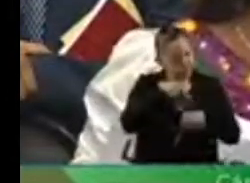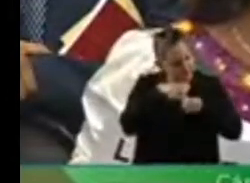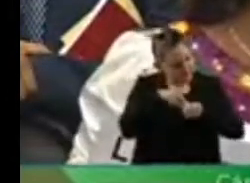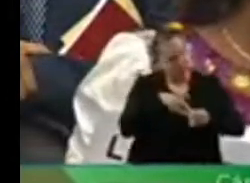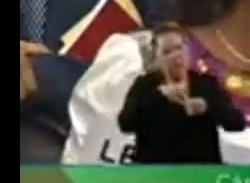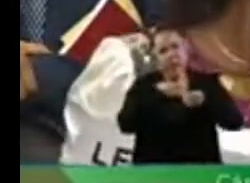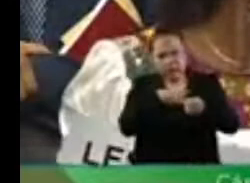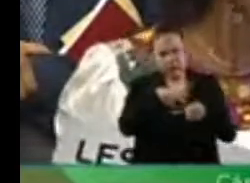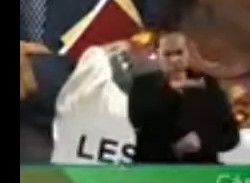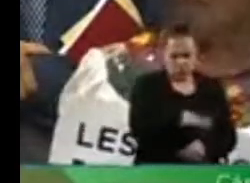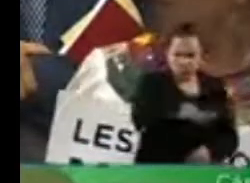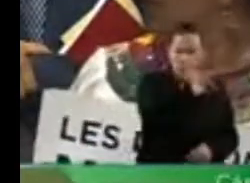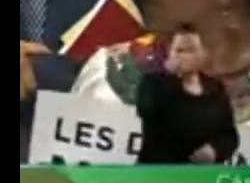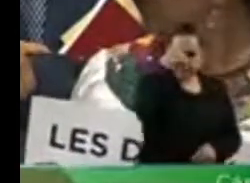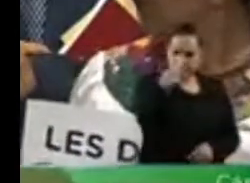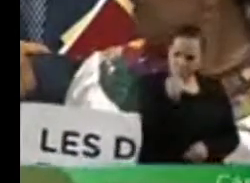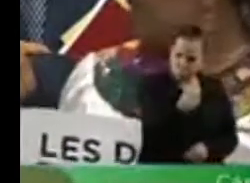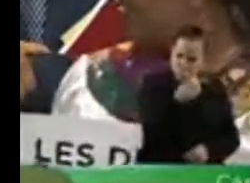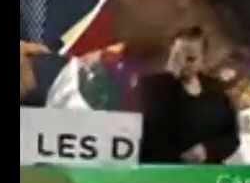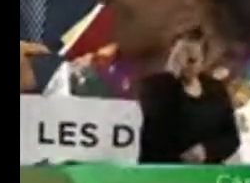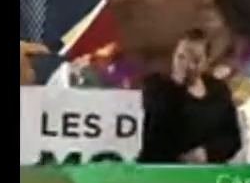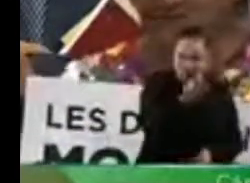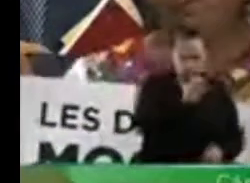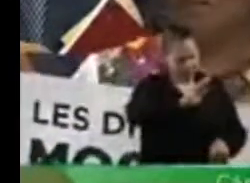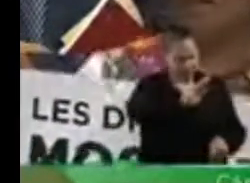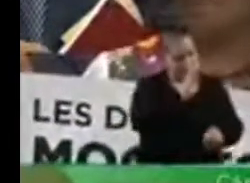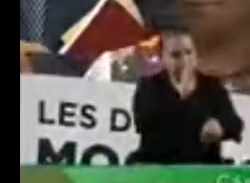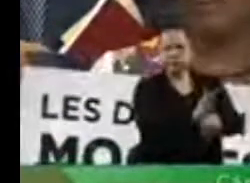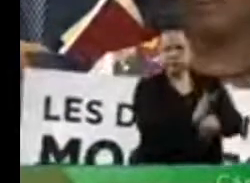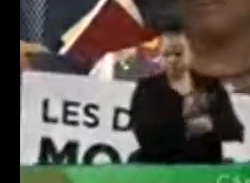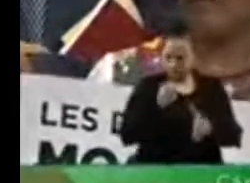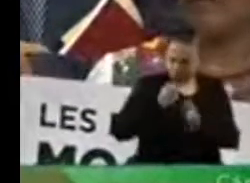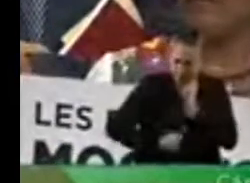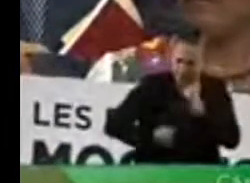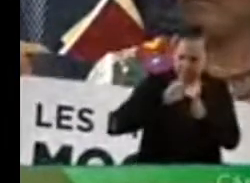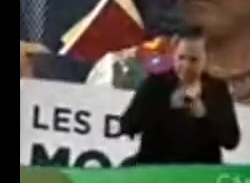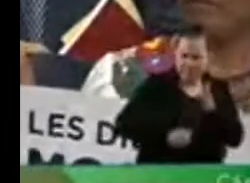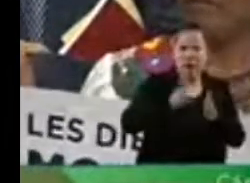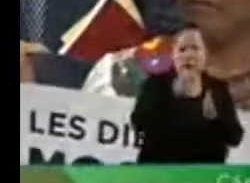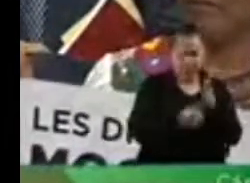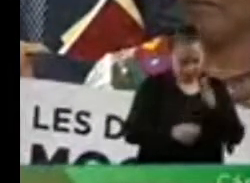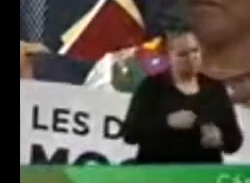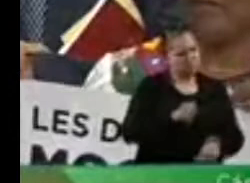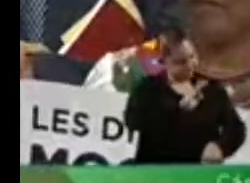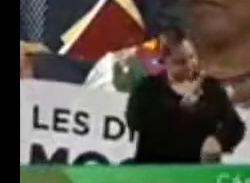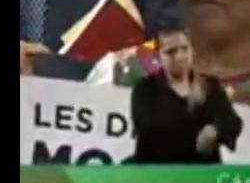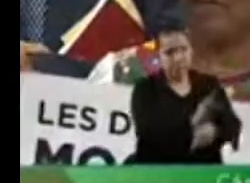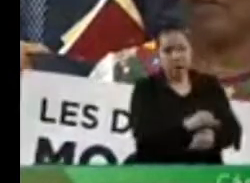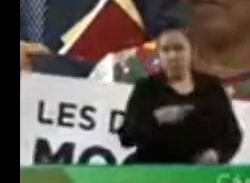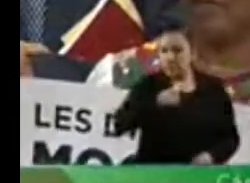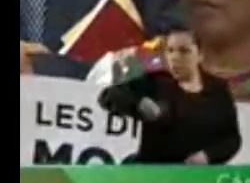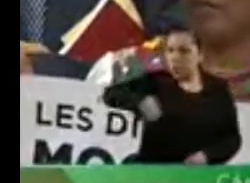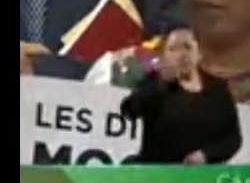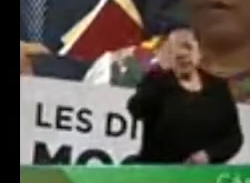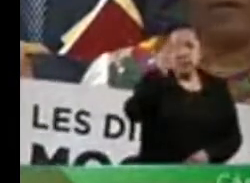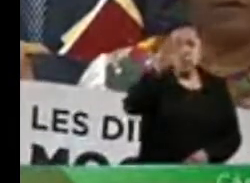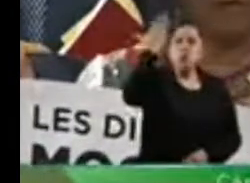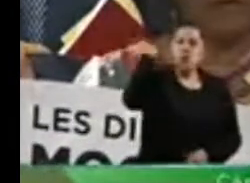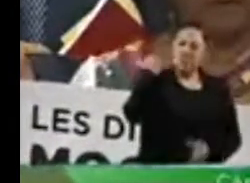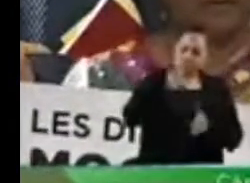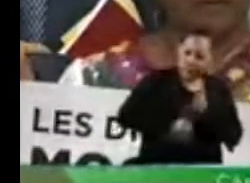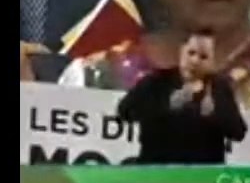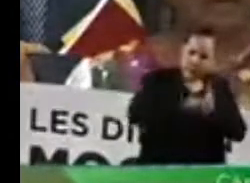luchamos para llegar a este lugar. Muchas décadas luchamos para alcanzar la presidencia de la República. Muchas